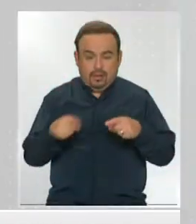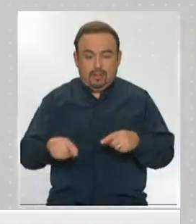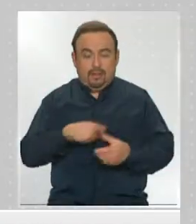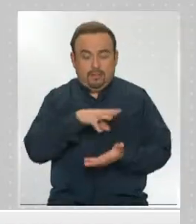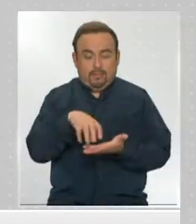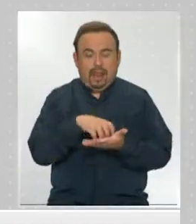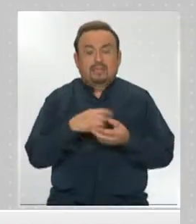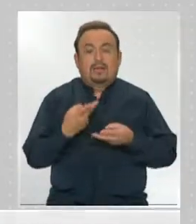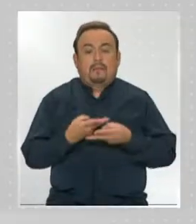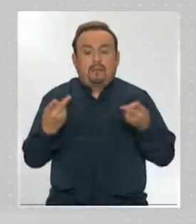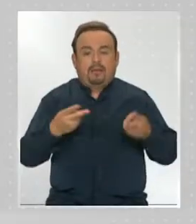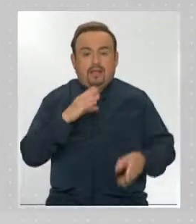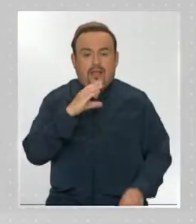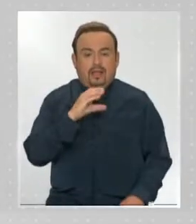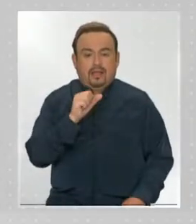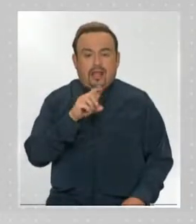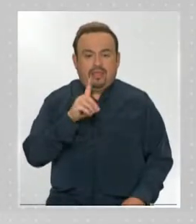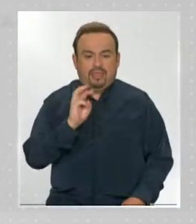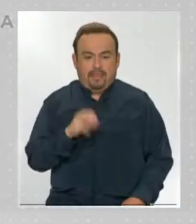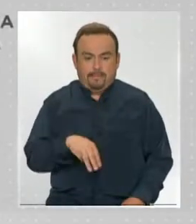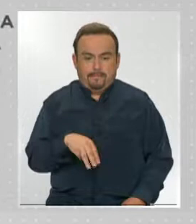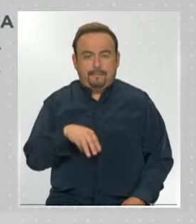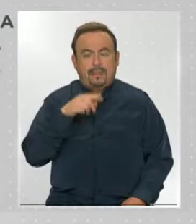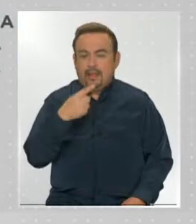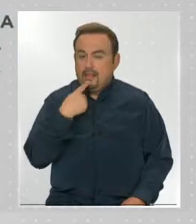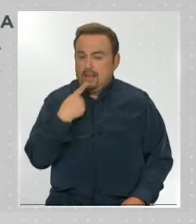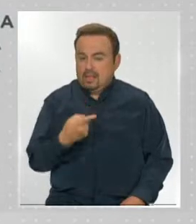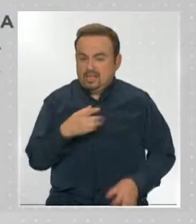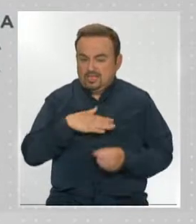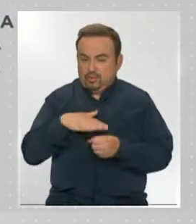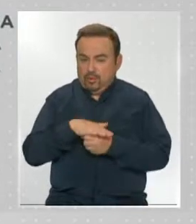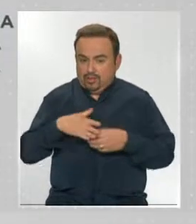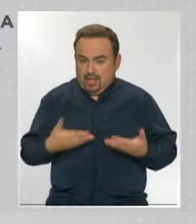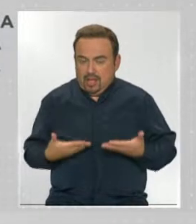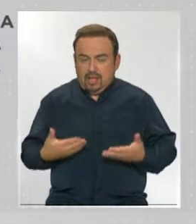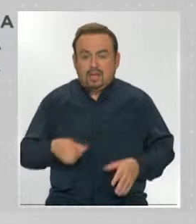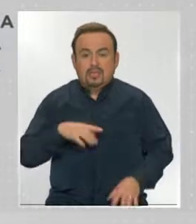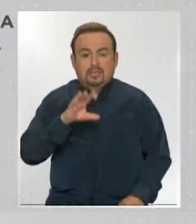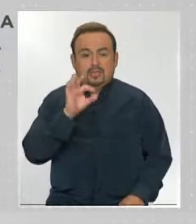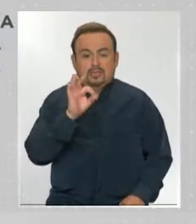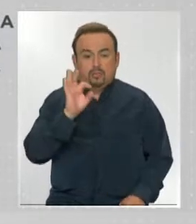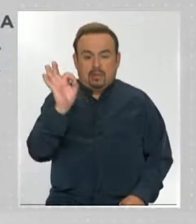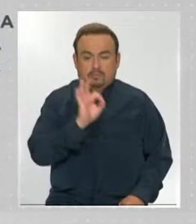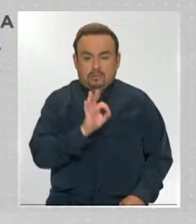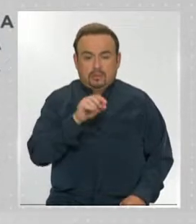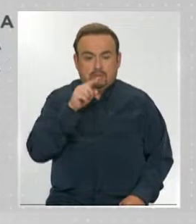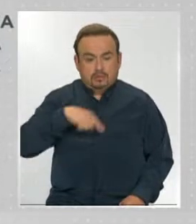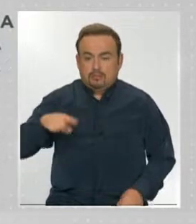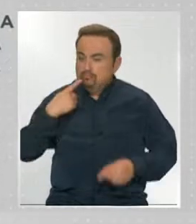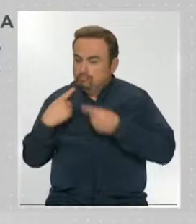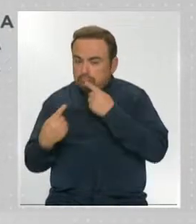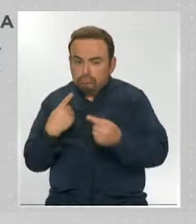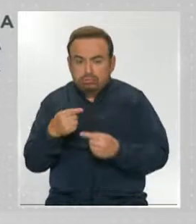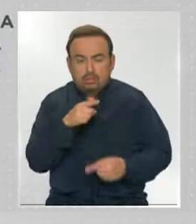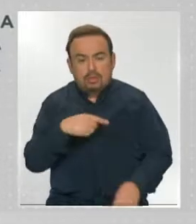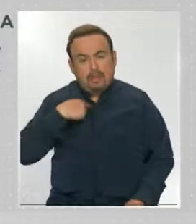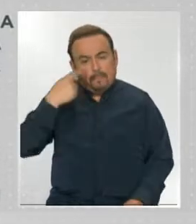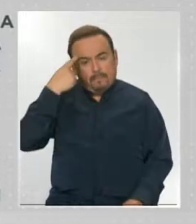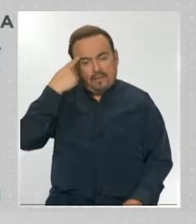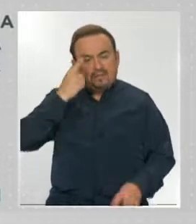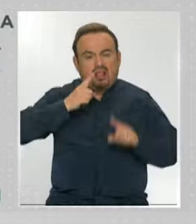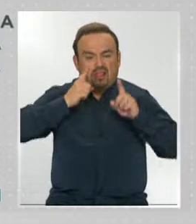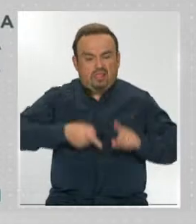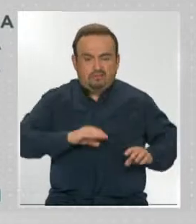Plaza Pública Academ reveló que considerando la situación actual del país, el 50% de los consultados piensa que